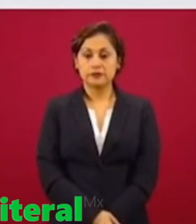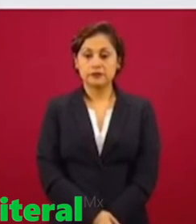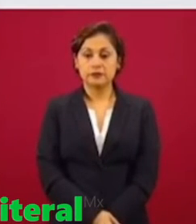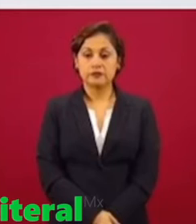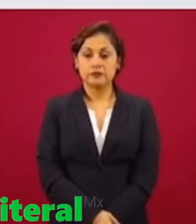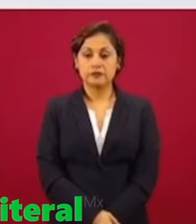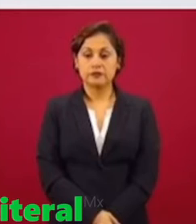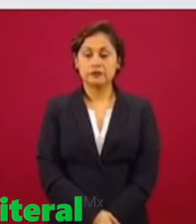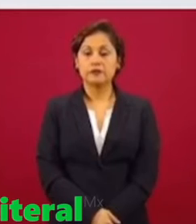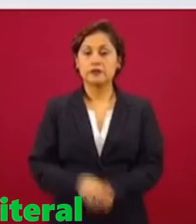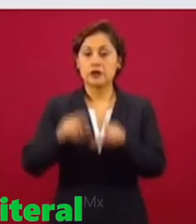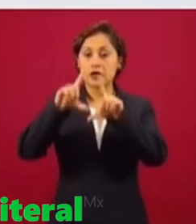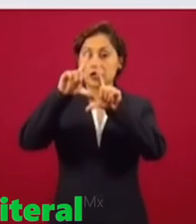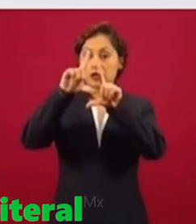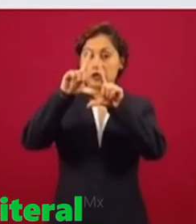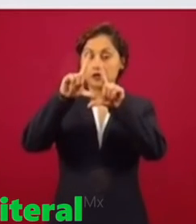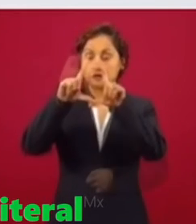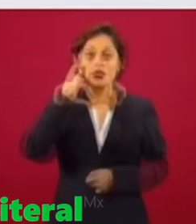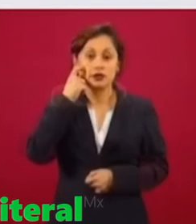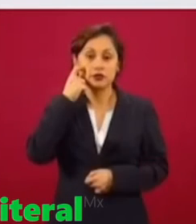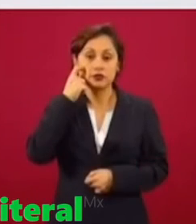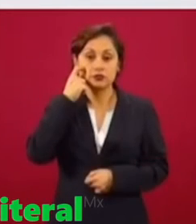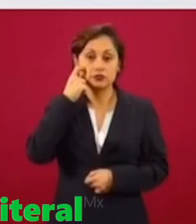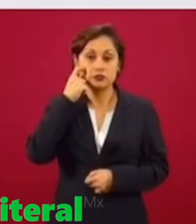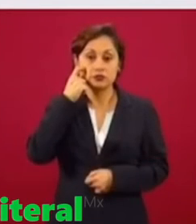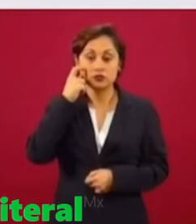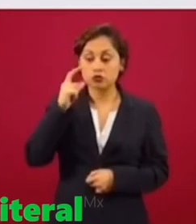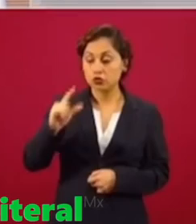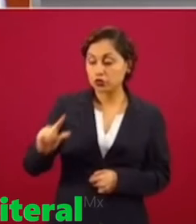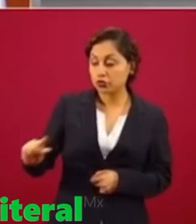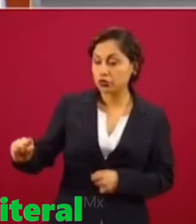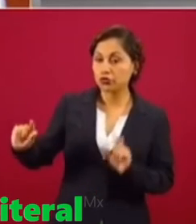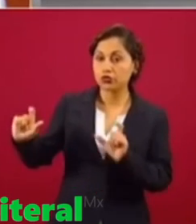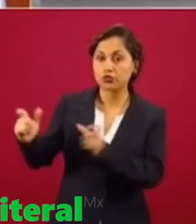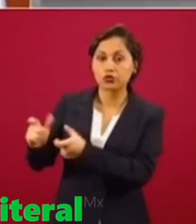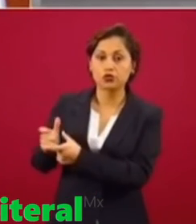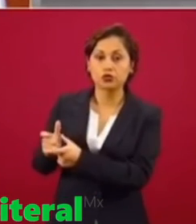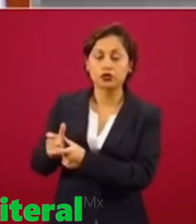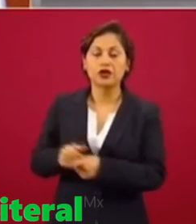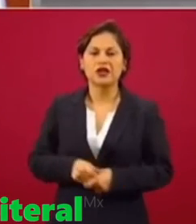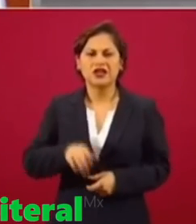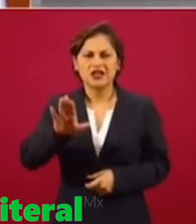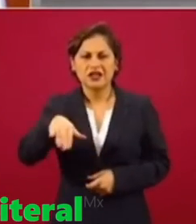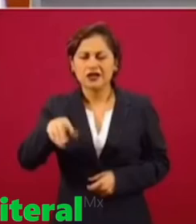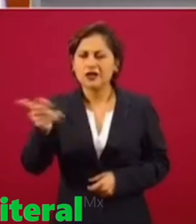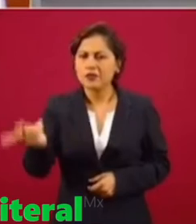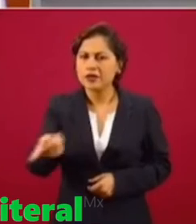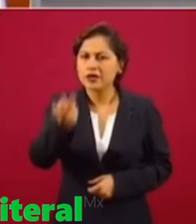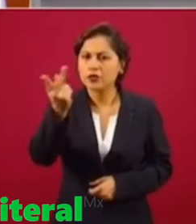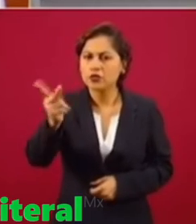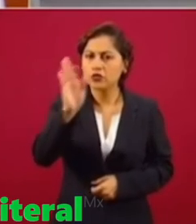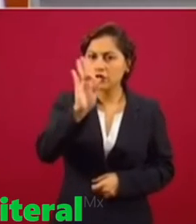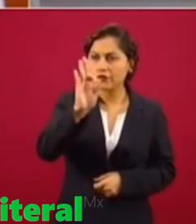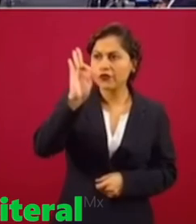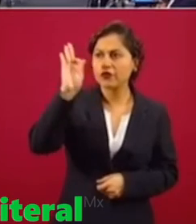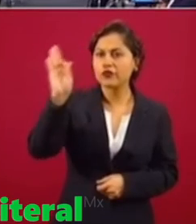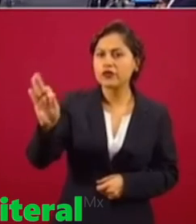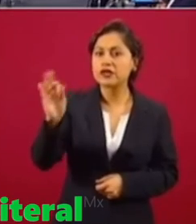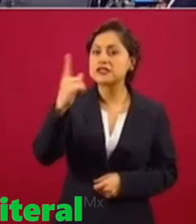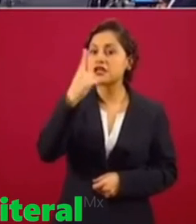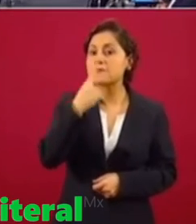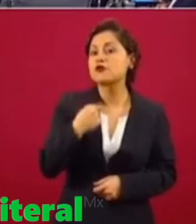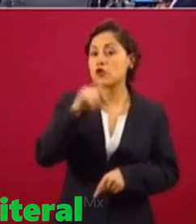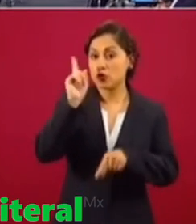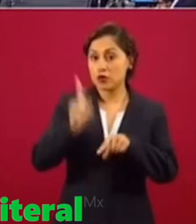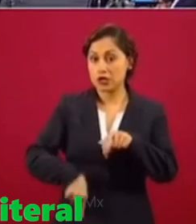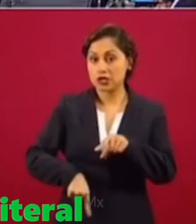Y estos son los que están disminuyendo. Digamos que no hay fecha para levantar semáforo rojo, ¿no? Podría decirse. Es que